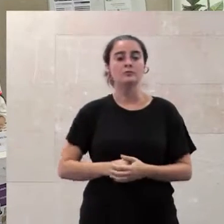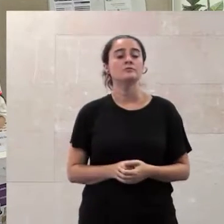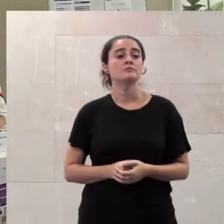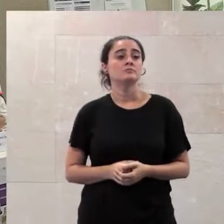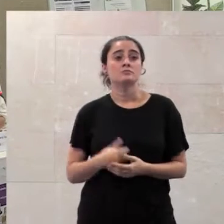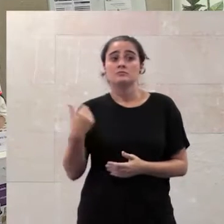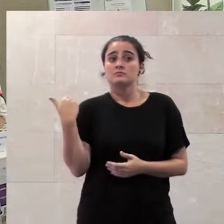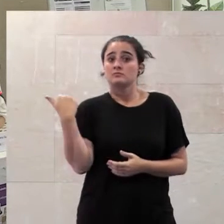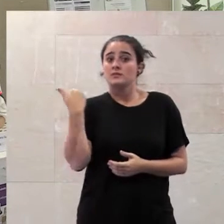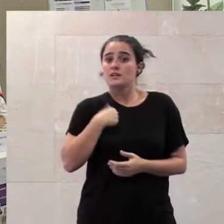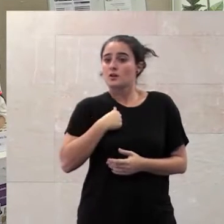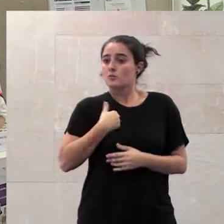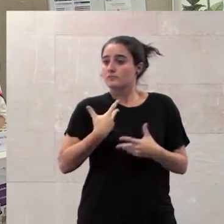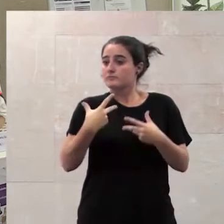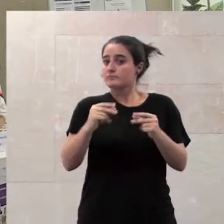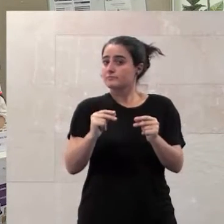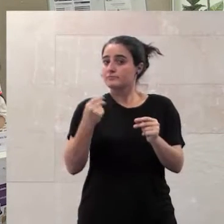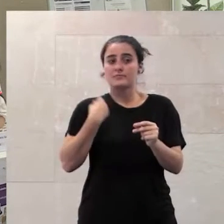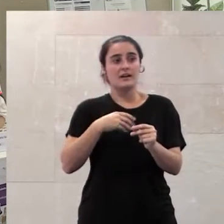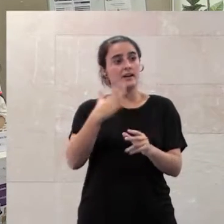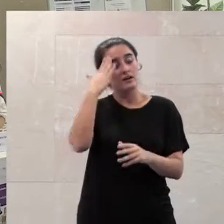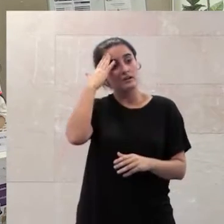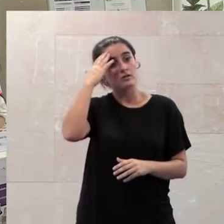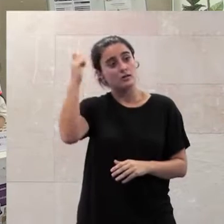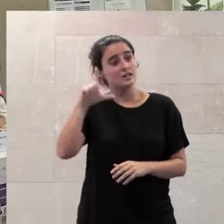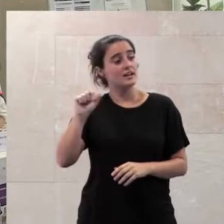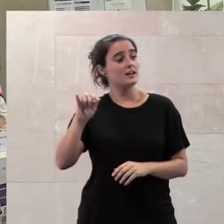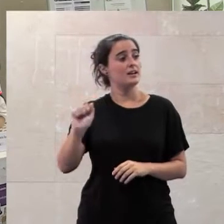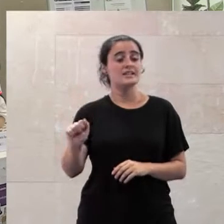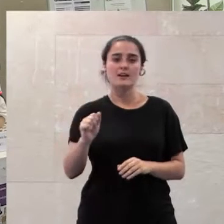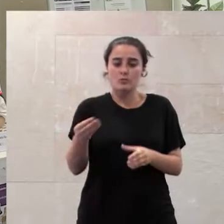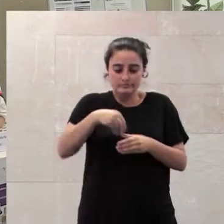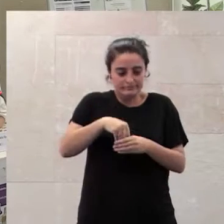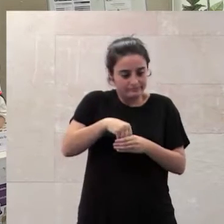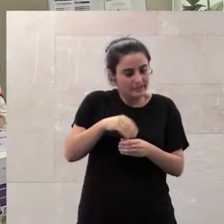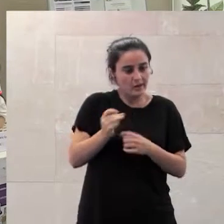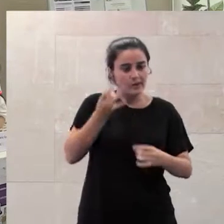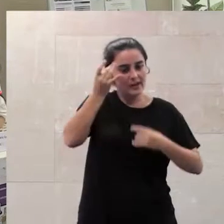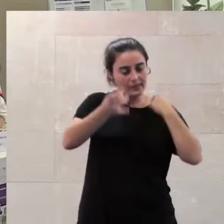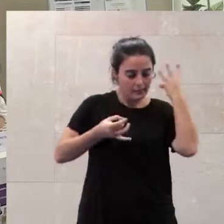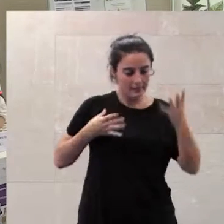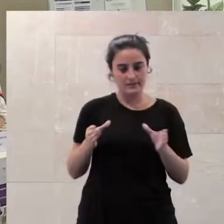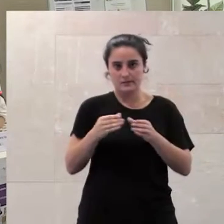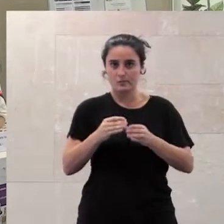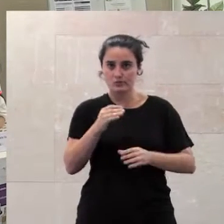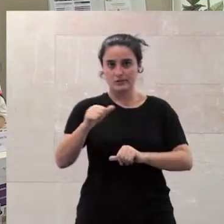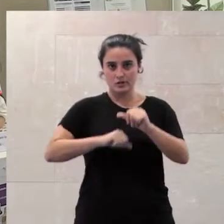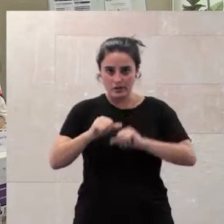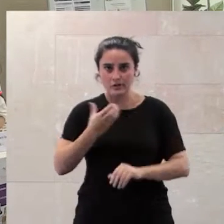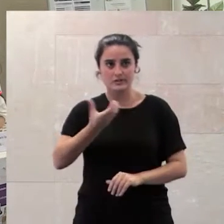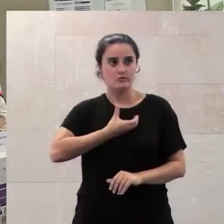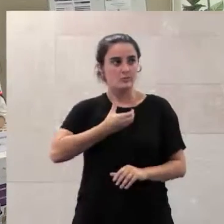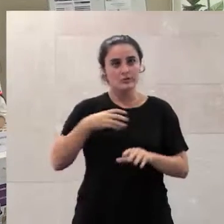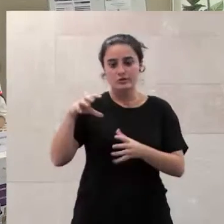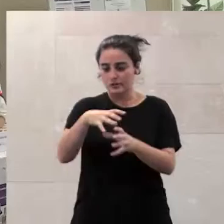bueno, pues finalmente también queremos recordar que Laia Eskola pues se compone de las actividades y de otras muchas organizadas por colectivos, asociaciones, ayuntamientos